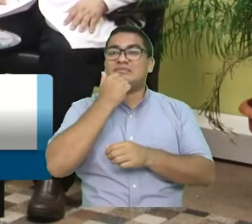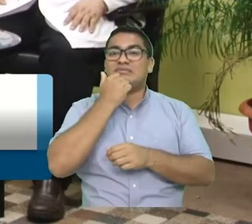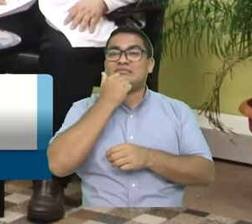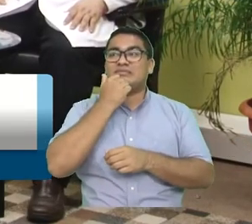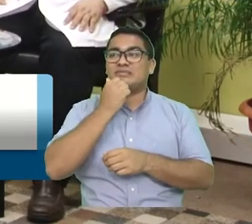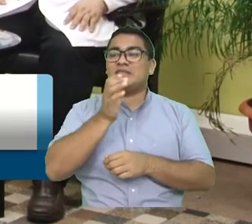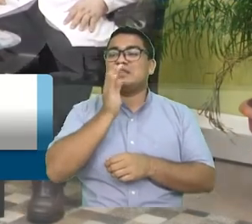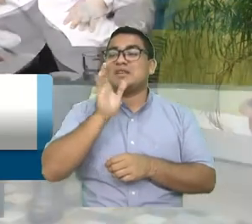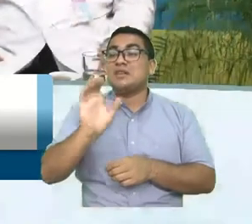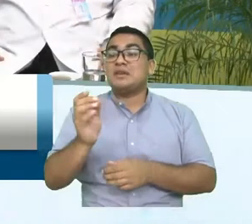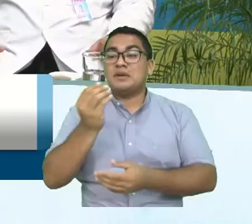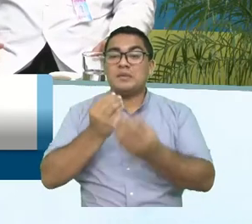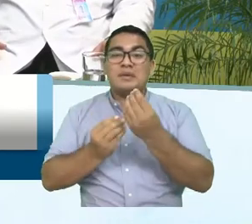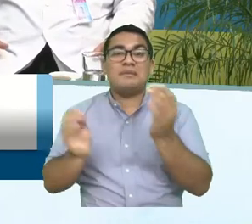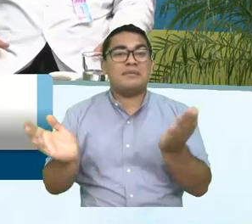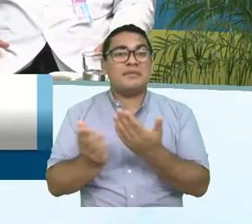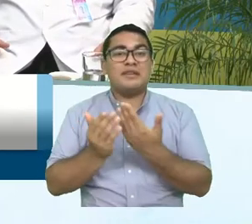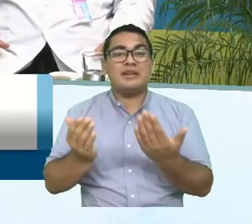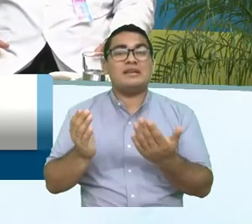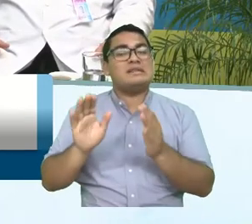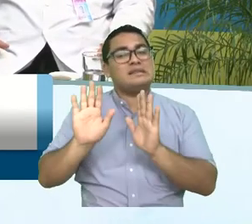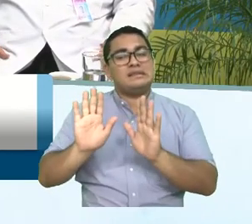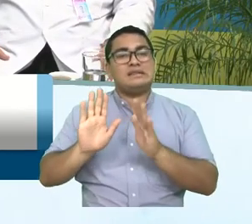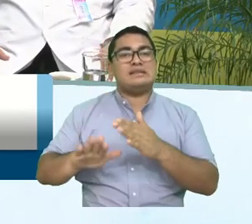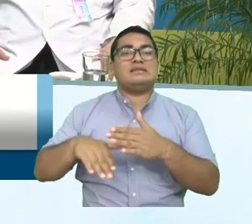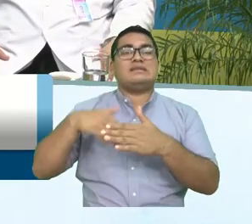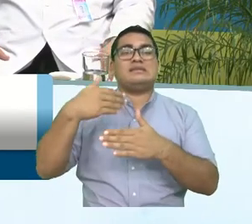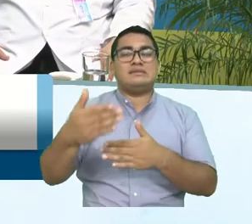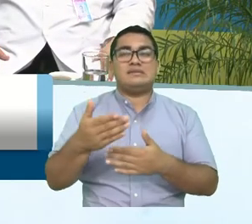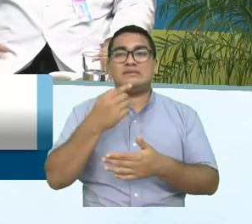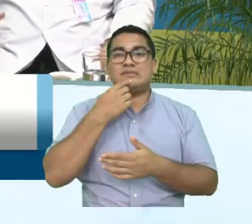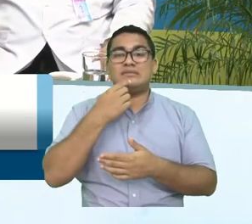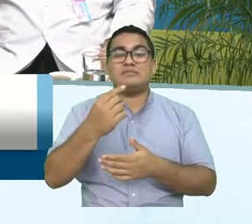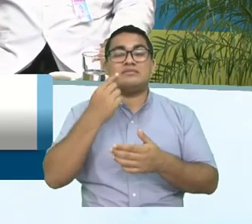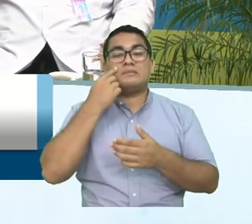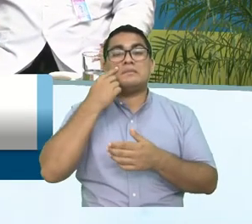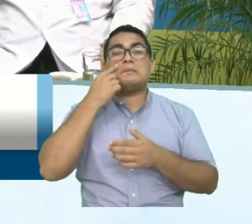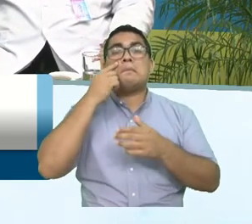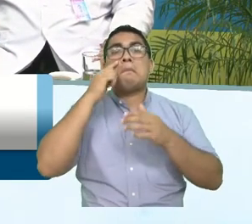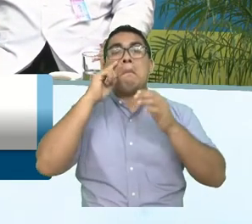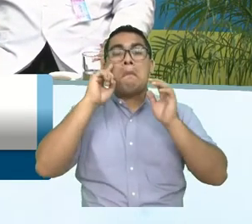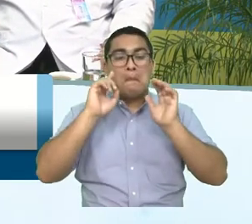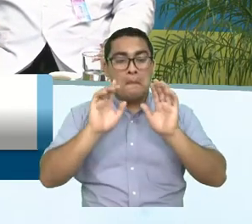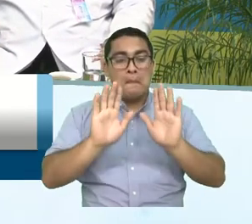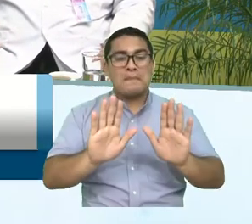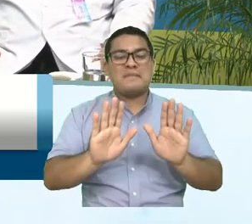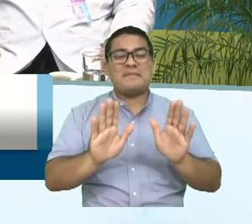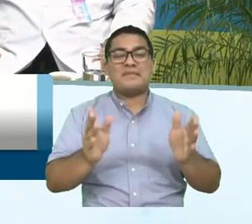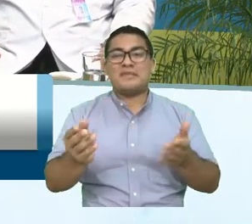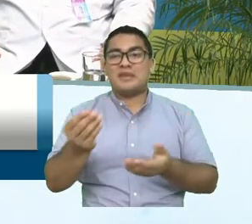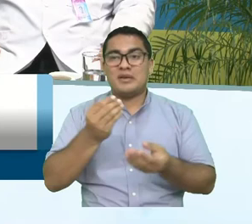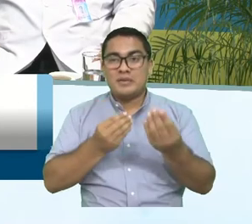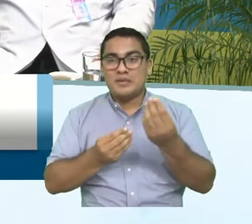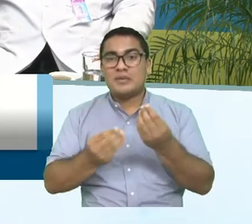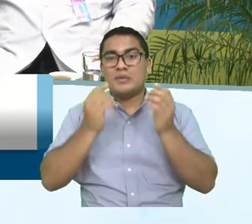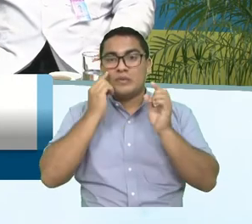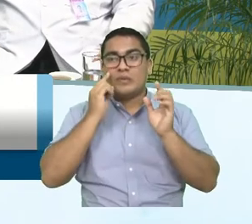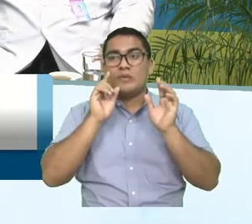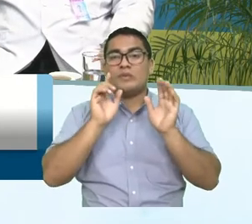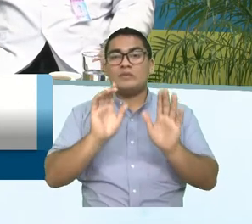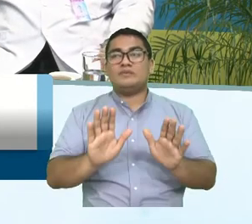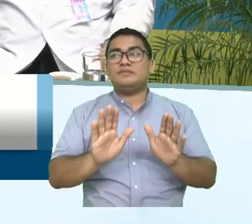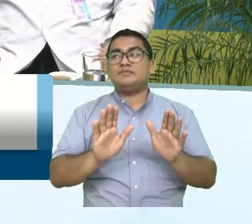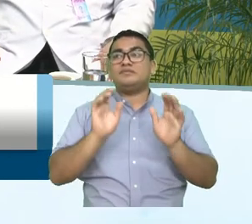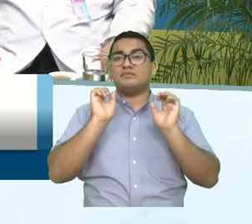va a comer más tarde. Ojo en eso. Eso con el tiempo va a ir afectando la mucosa gástrica y con el